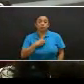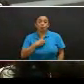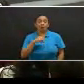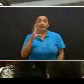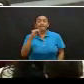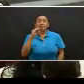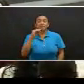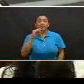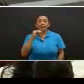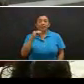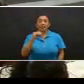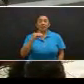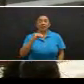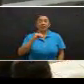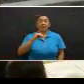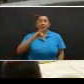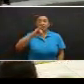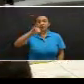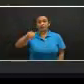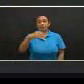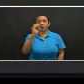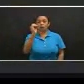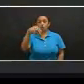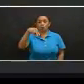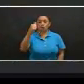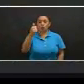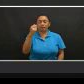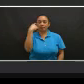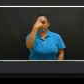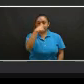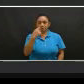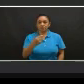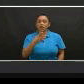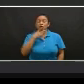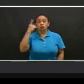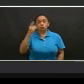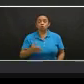de Jonás, porque Dios le dio otra oportunidad a Jonás.